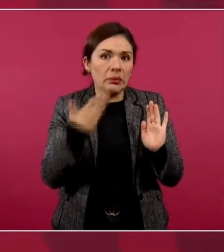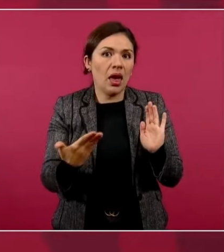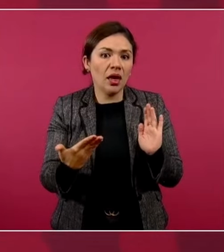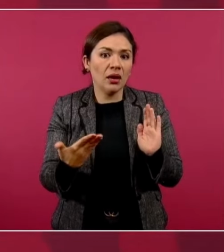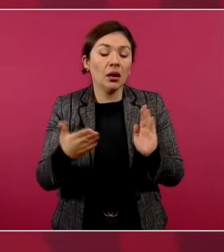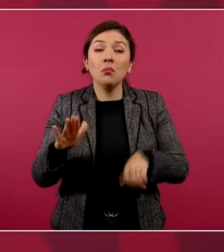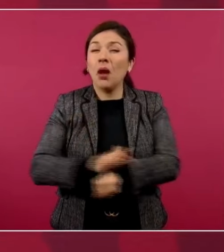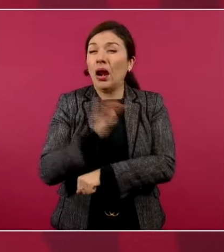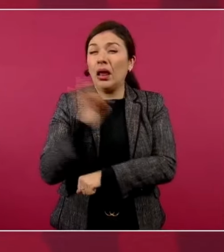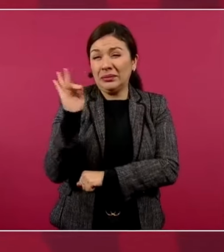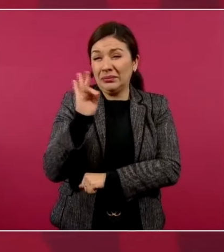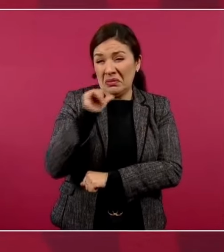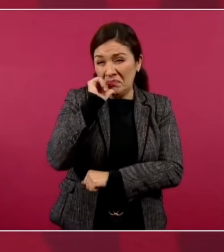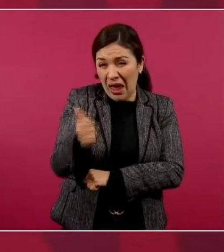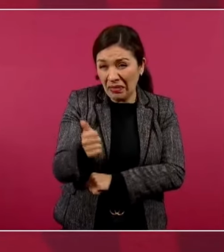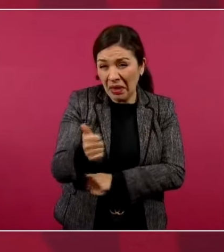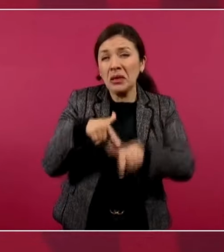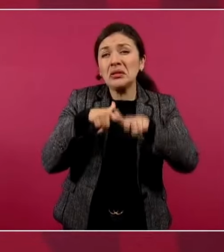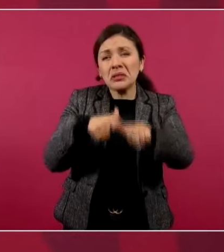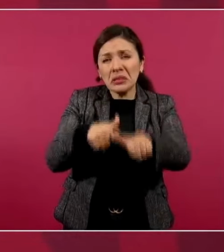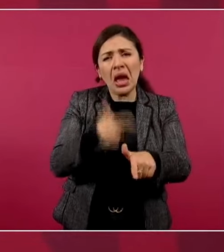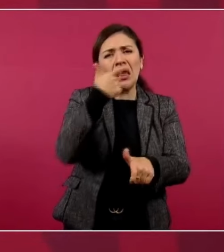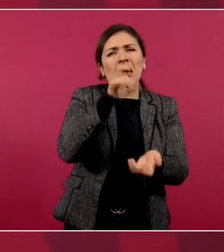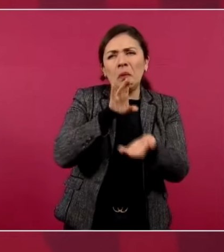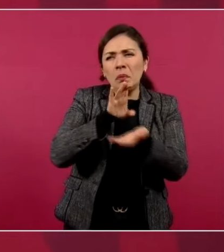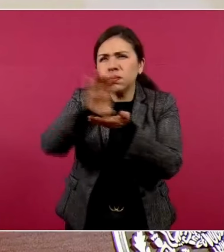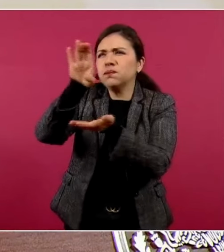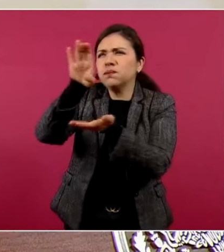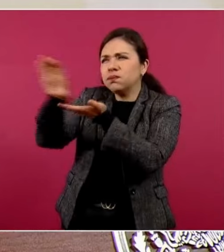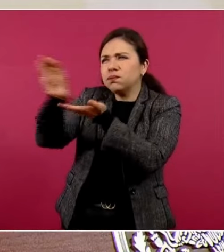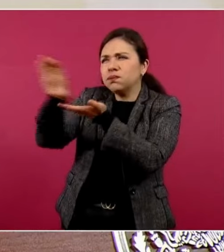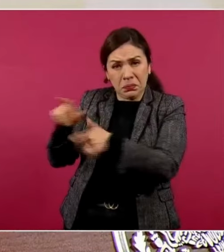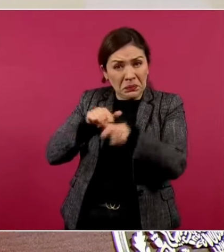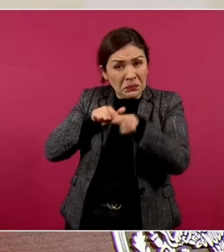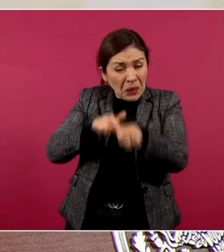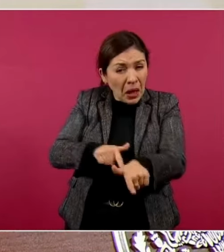porque si no, si se seguía enviando el dinero,